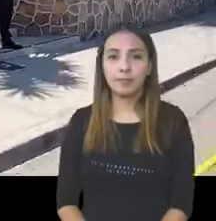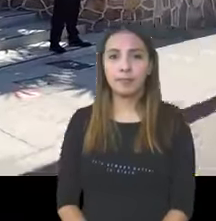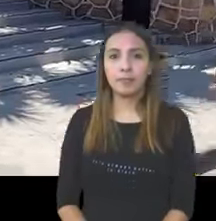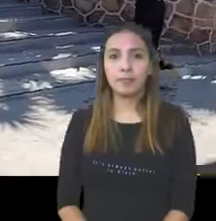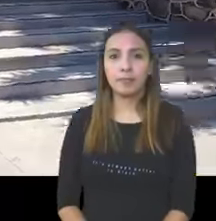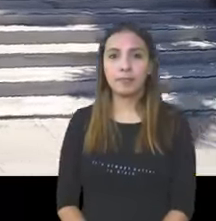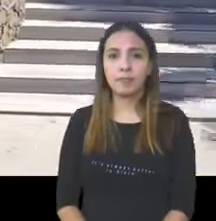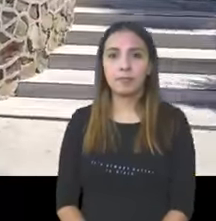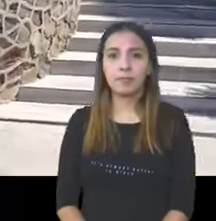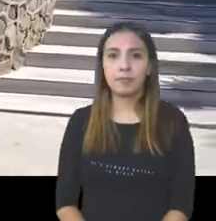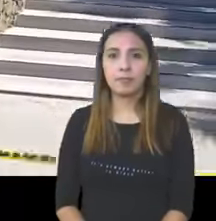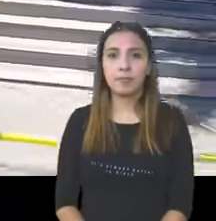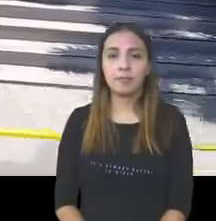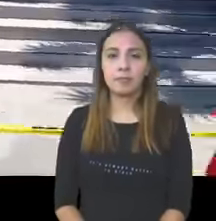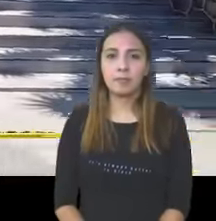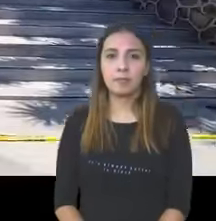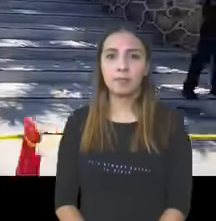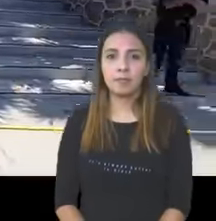que pase esto.